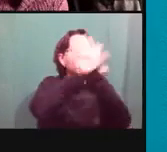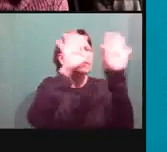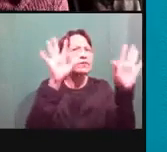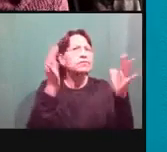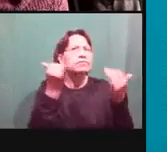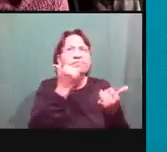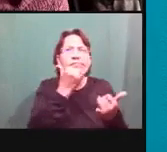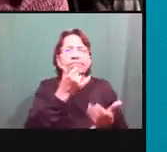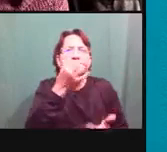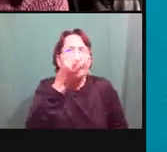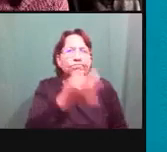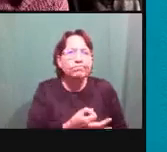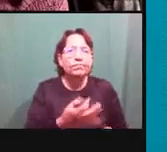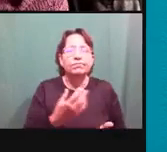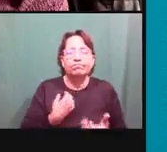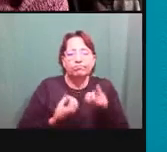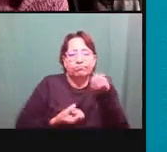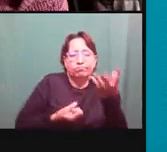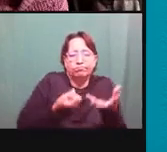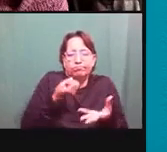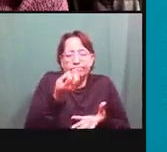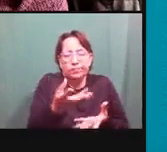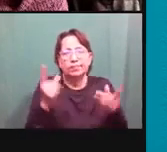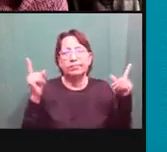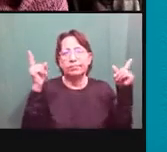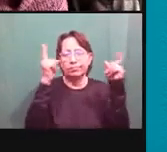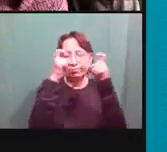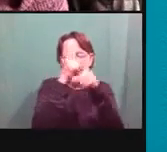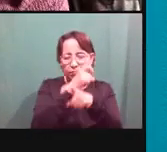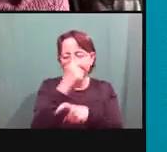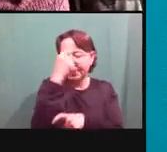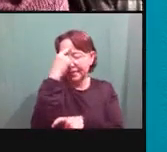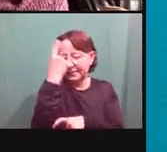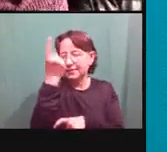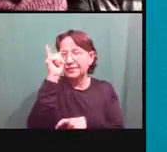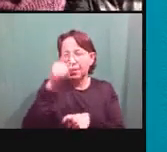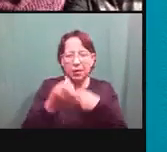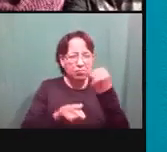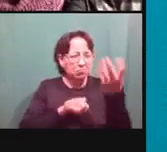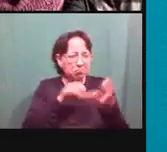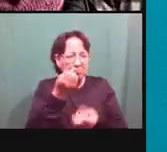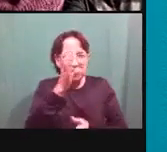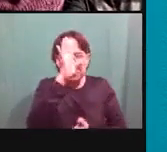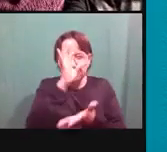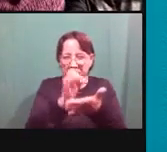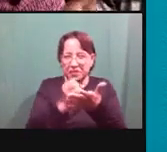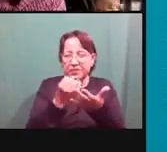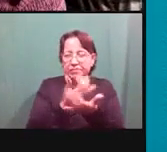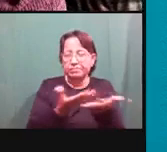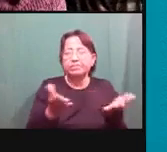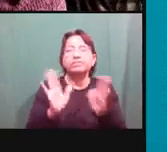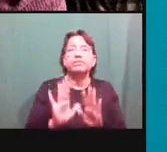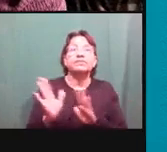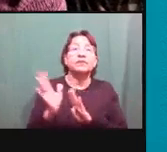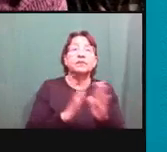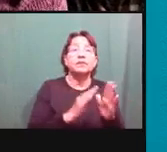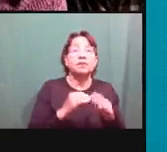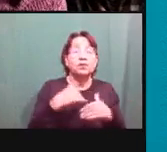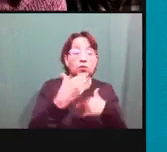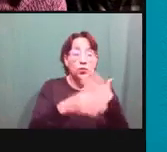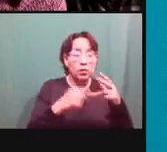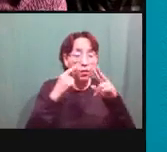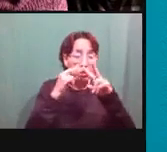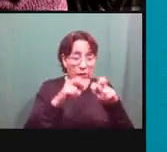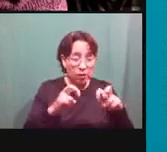comisión, aportando, ¿no?, generando reflexiones y diferentes aportes. Y en torno a este proceso de lectura, de investigación